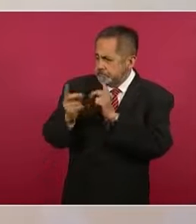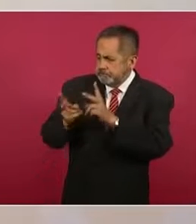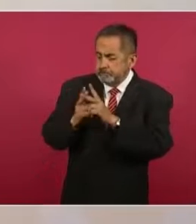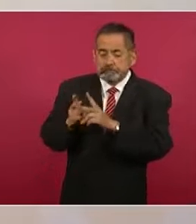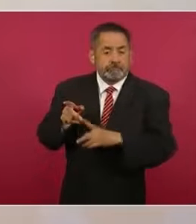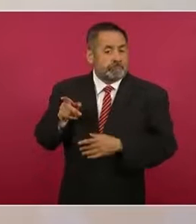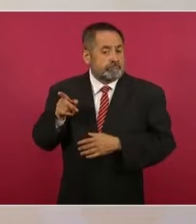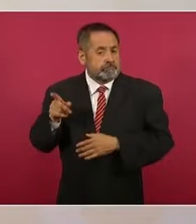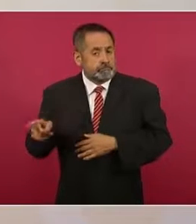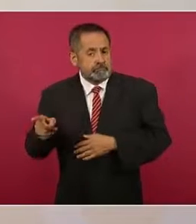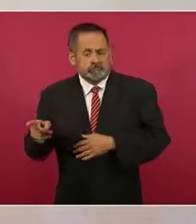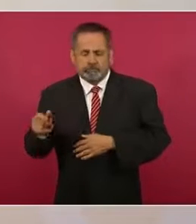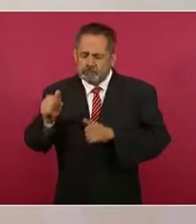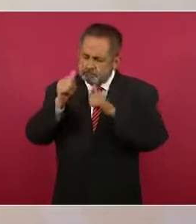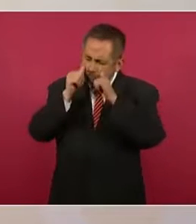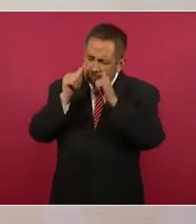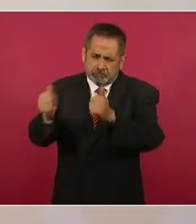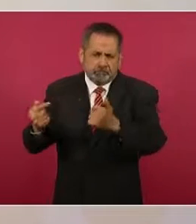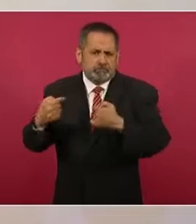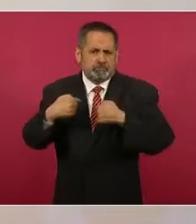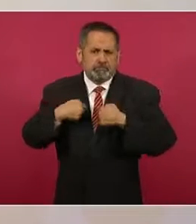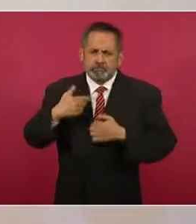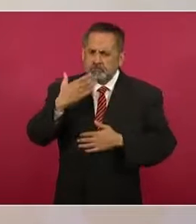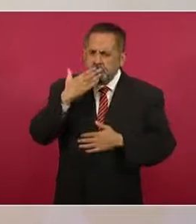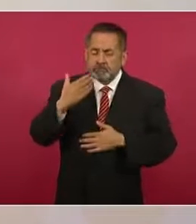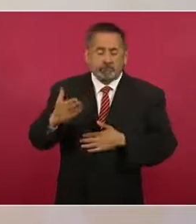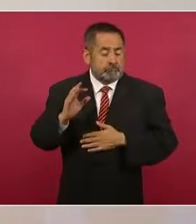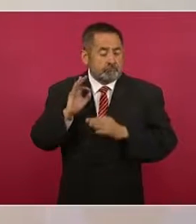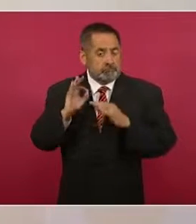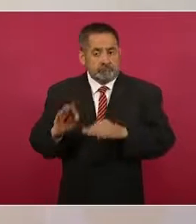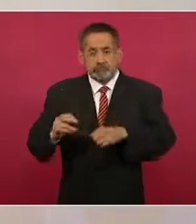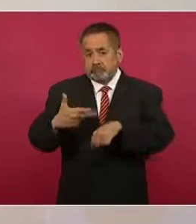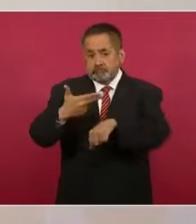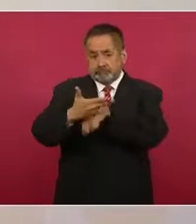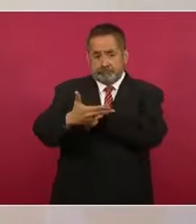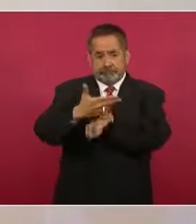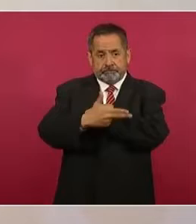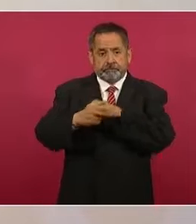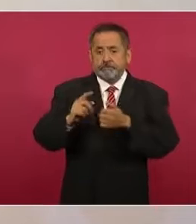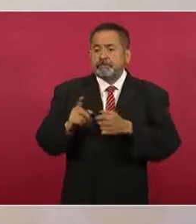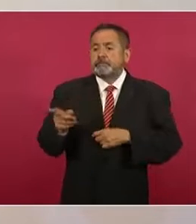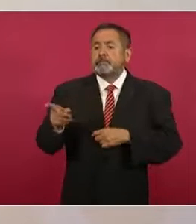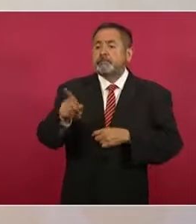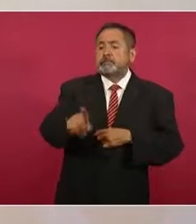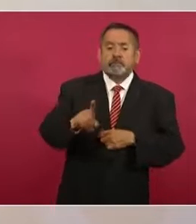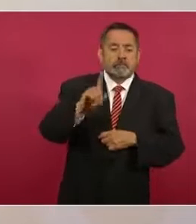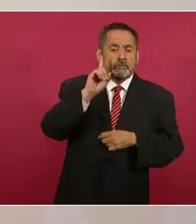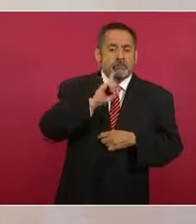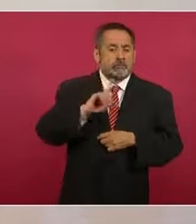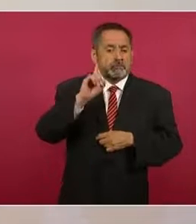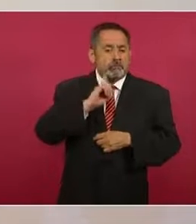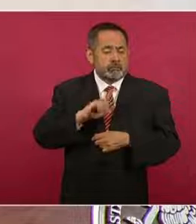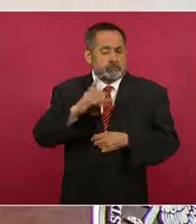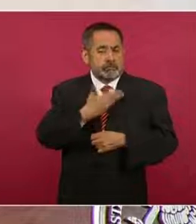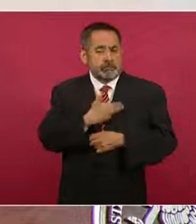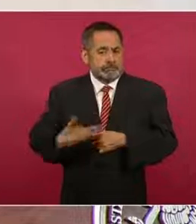nos trató muy bien, y en Honduras la presidenta Xiomara